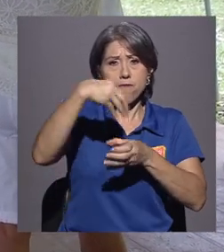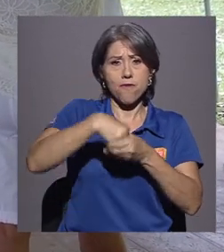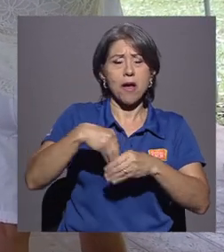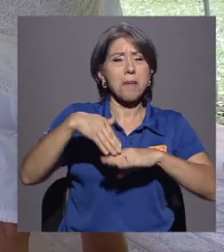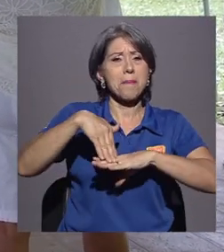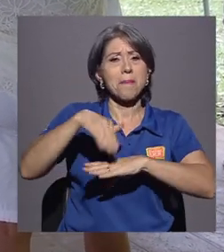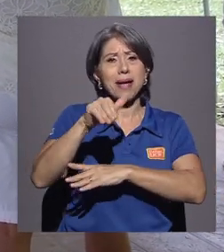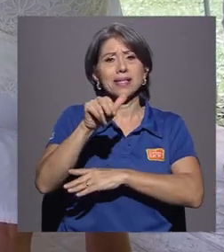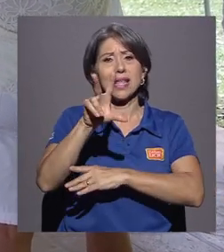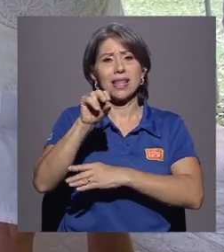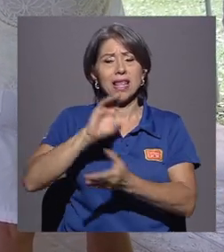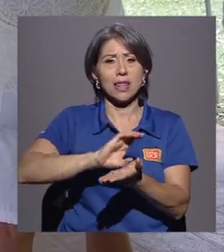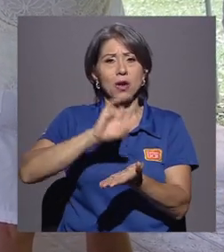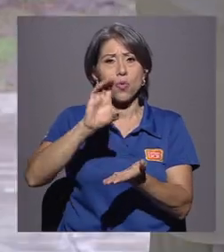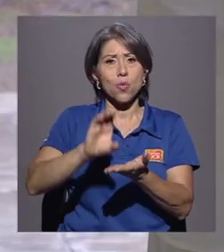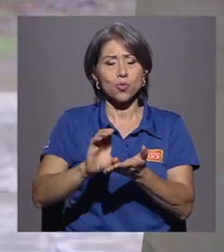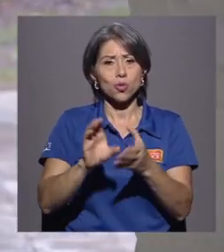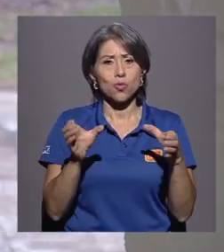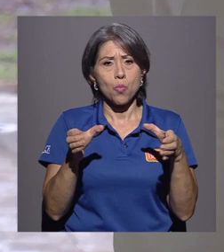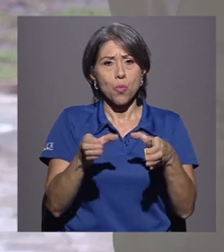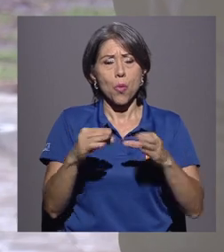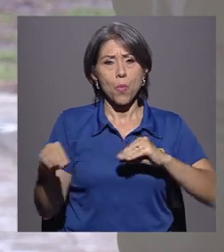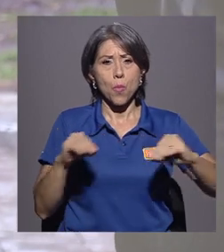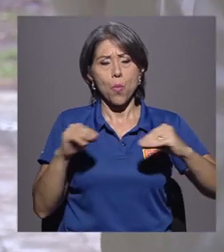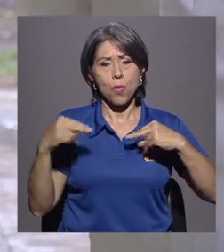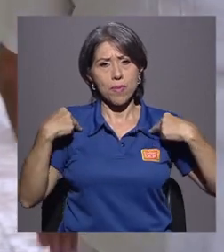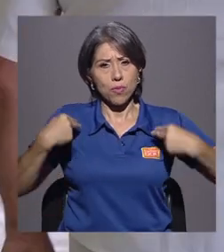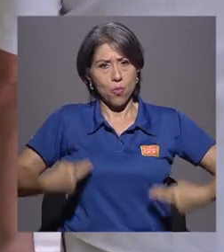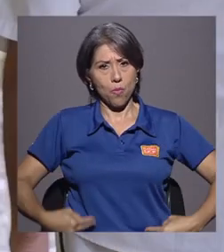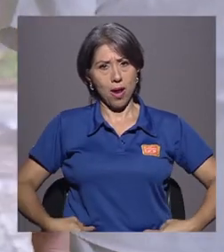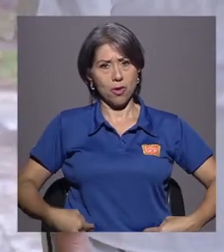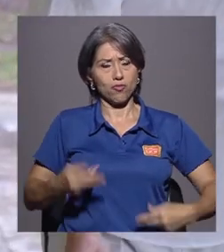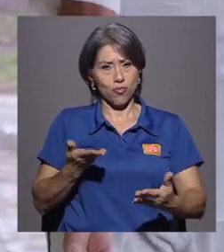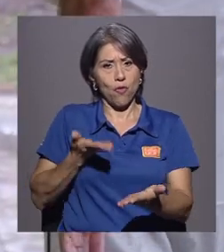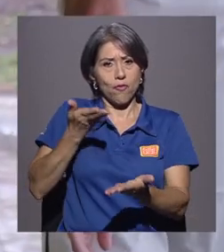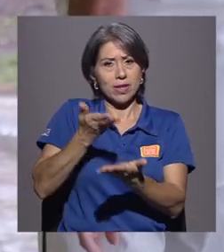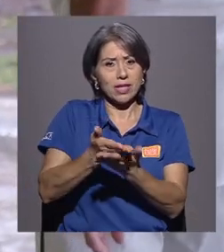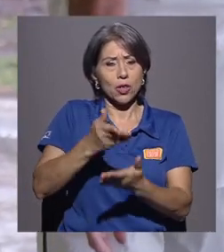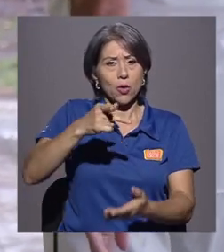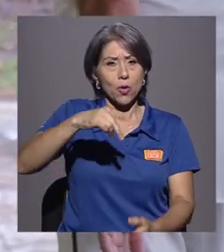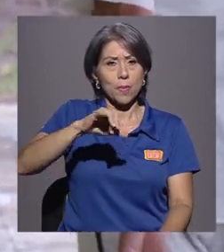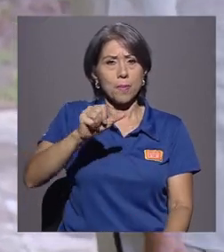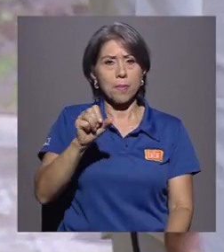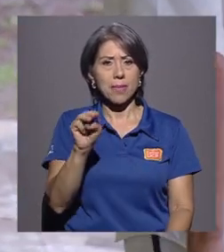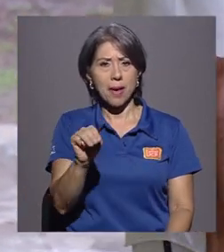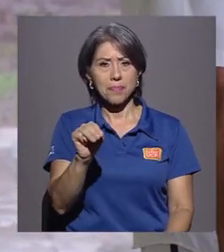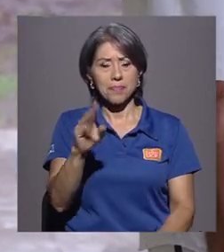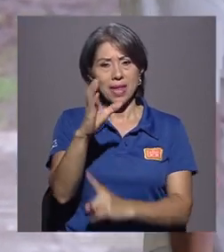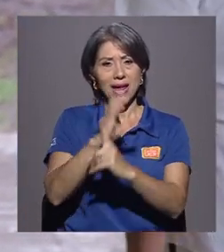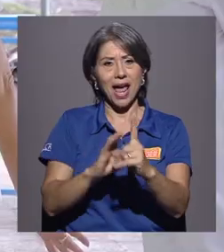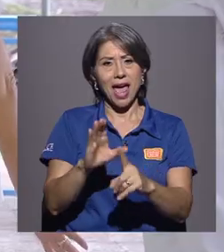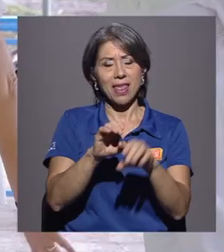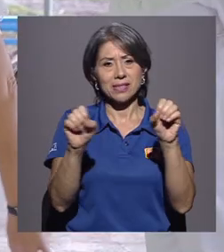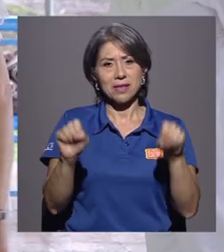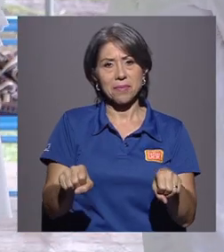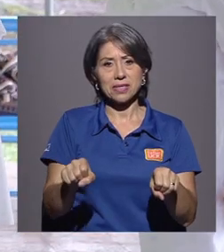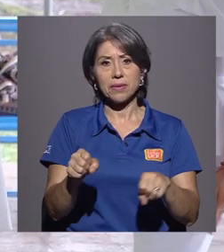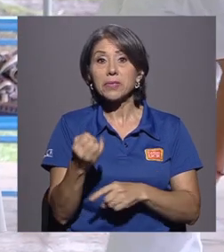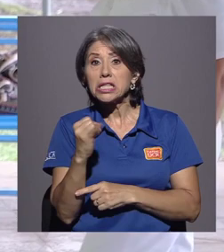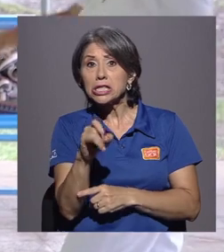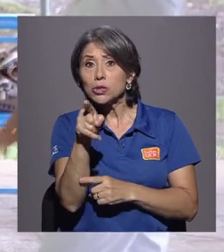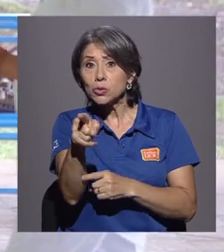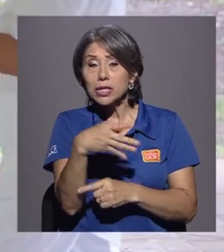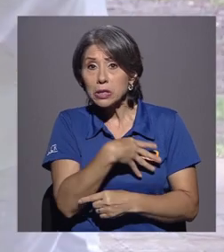de los más de 30 cursos del módulo de movimiento humano ofrecido por el plan cada semestre si a usted le